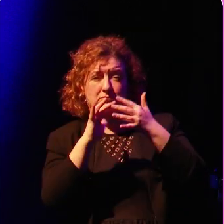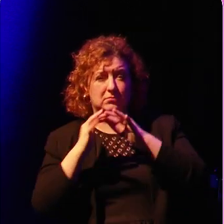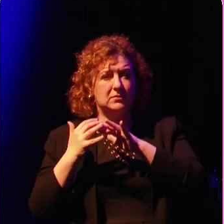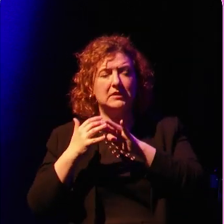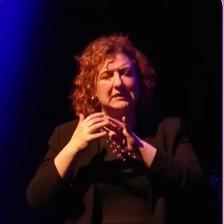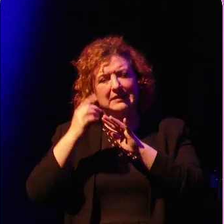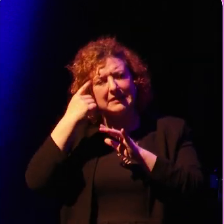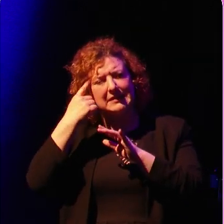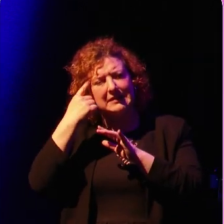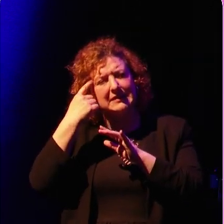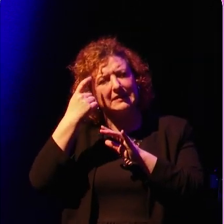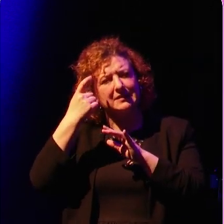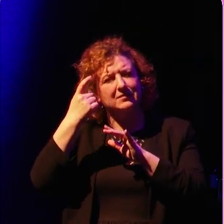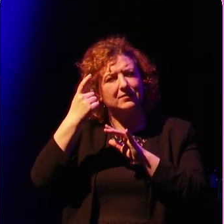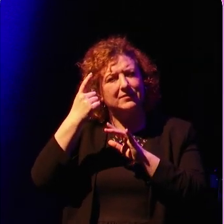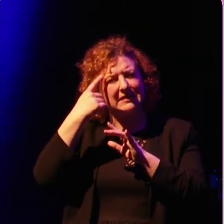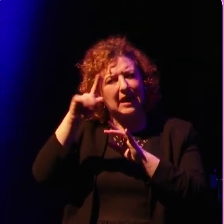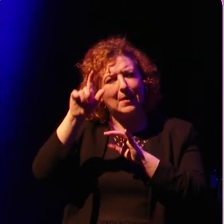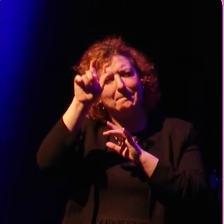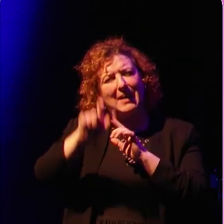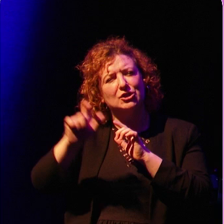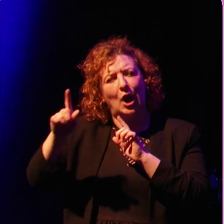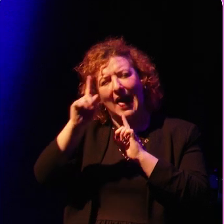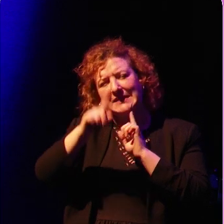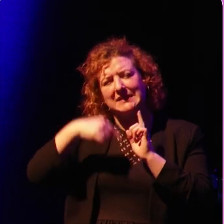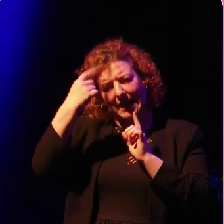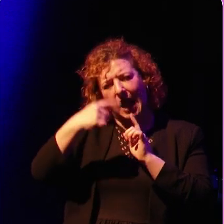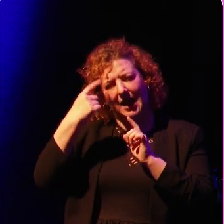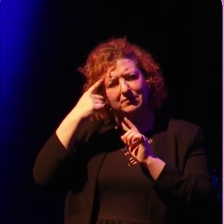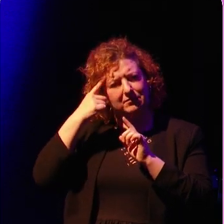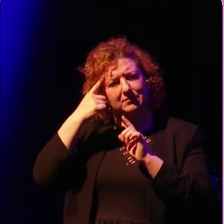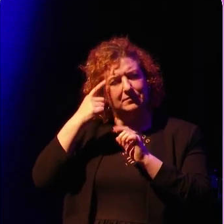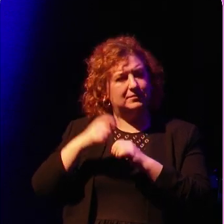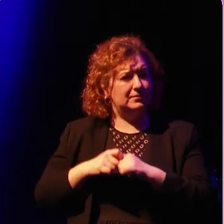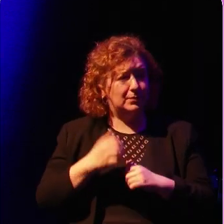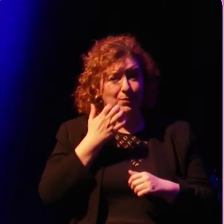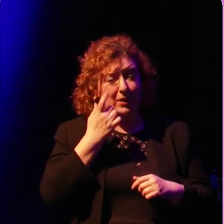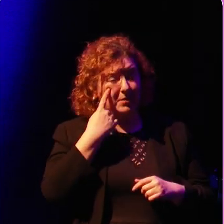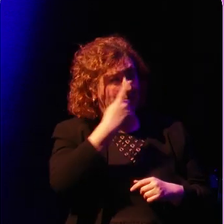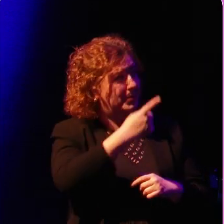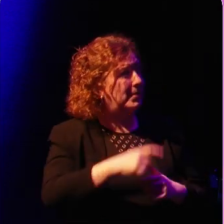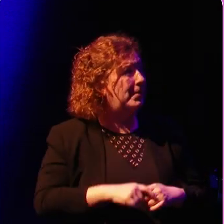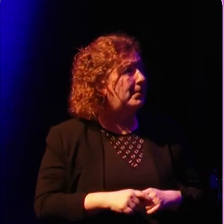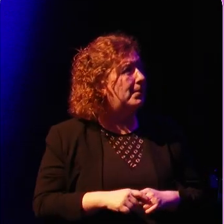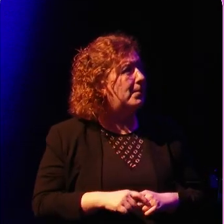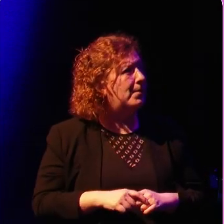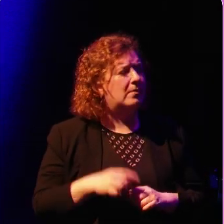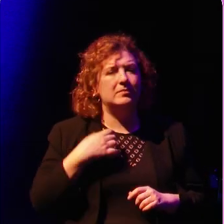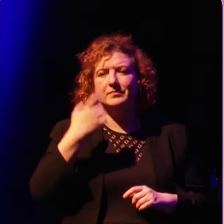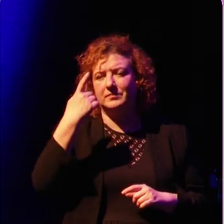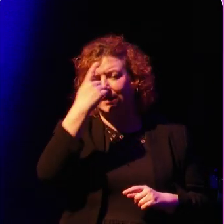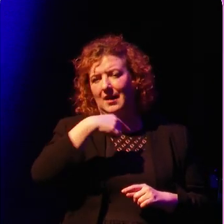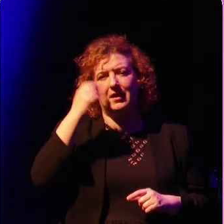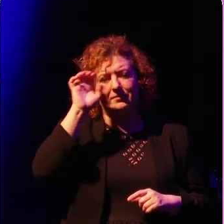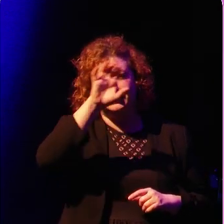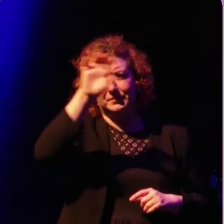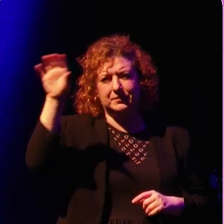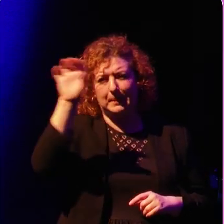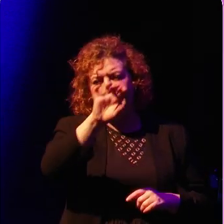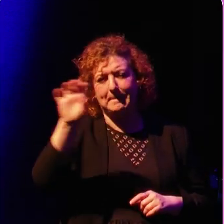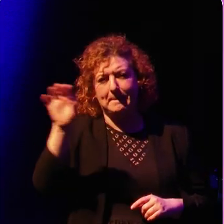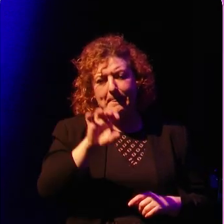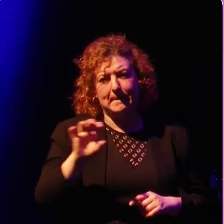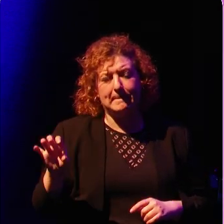sabe de caras de personas, ¿vale? Que es el ejemplo que tenéis arriba. Tengo una serie de caras con las que he entrenado ese